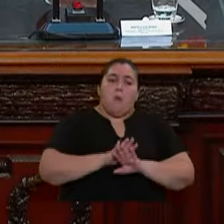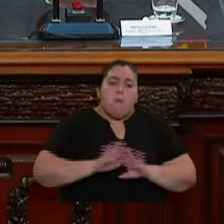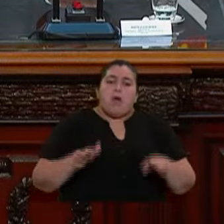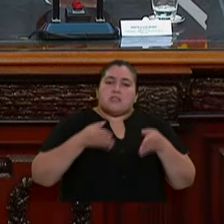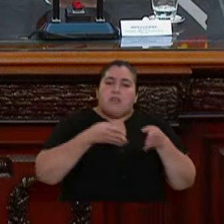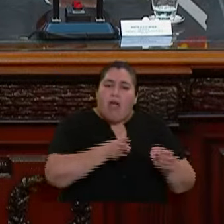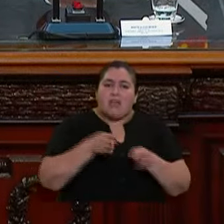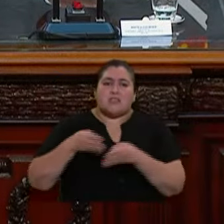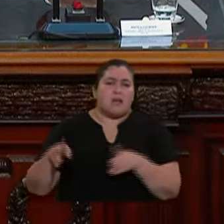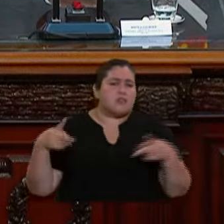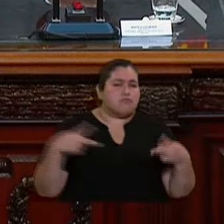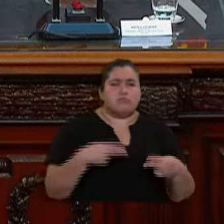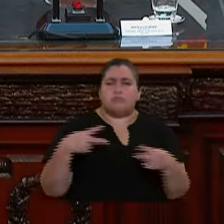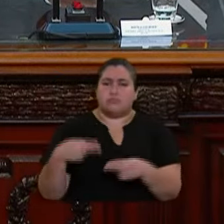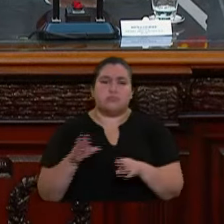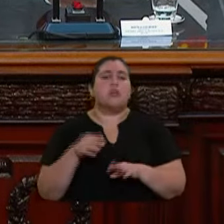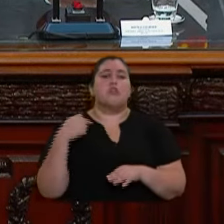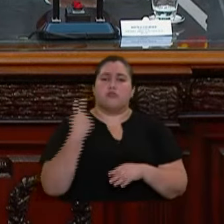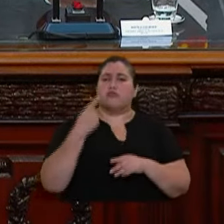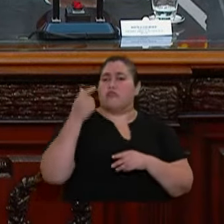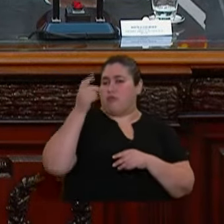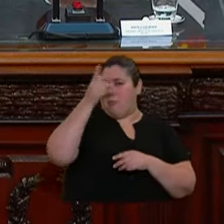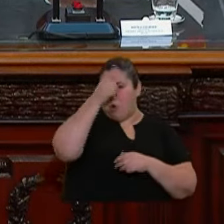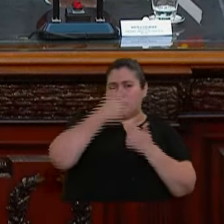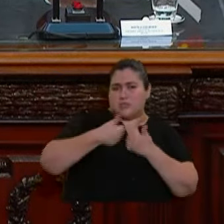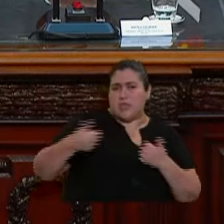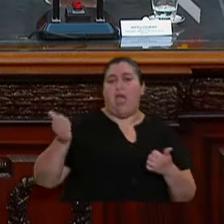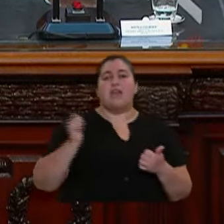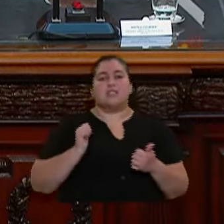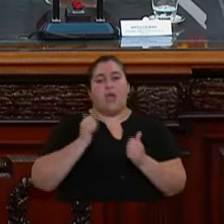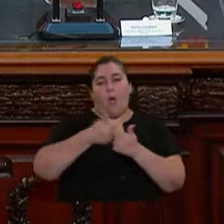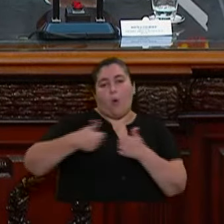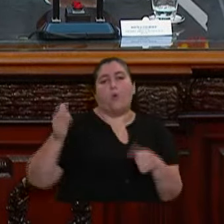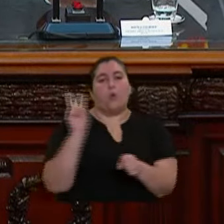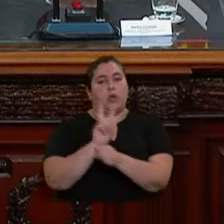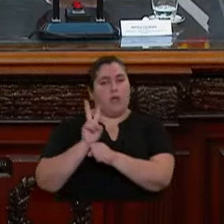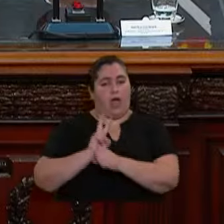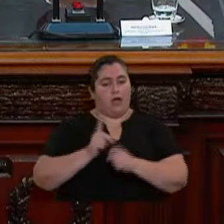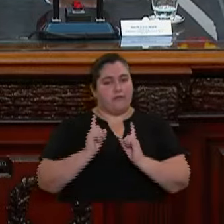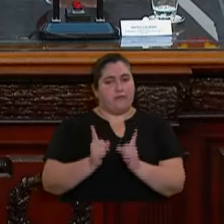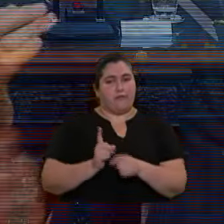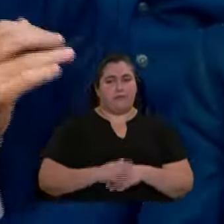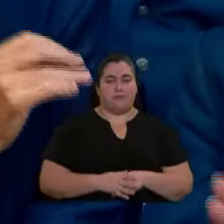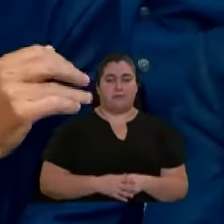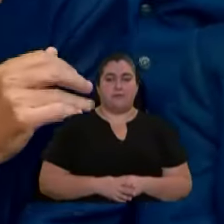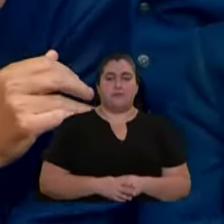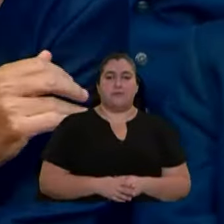calles mediante un despliegue controlado de las fuerzas de seguridad.